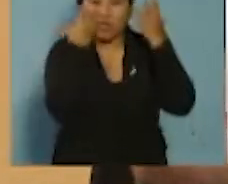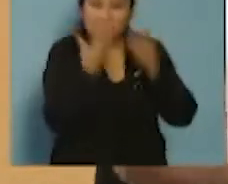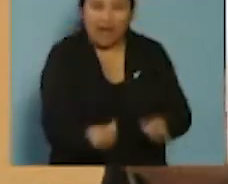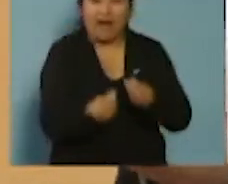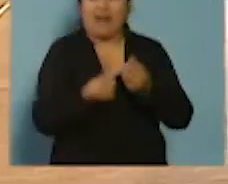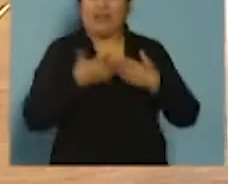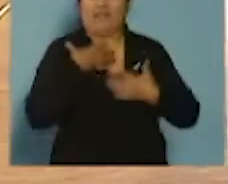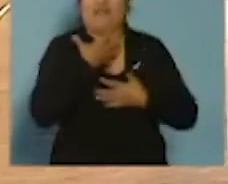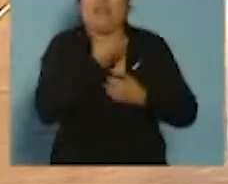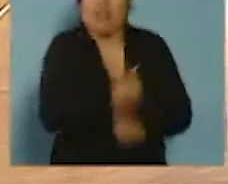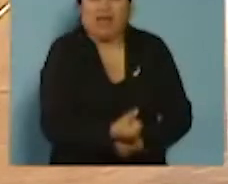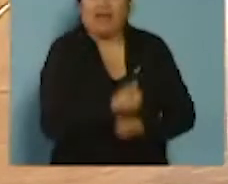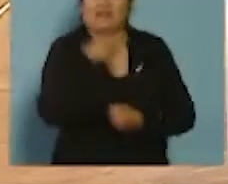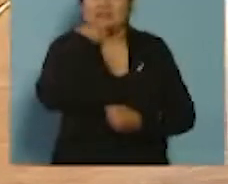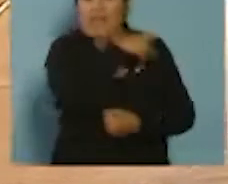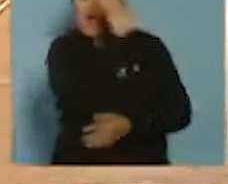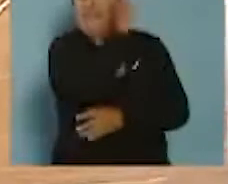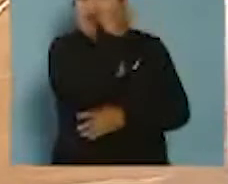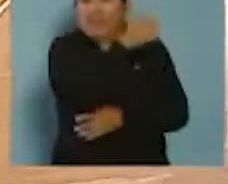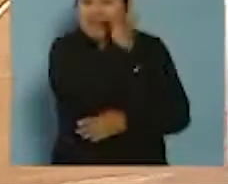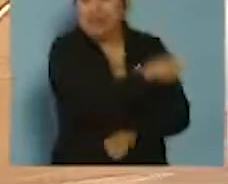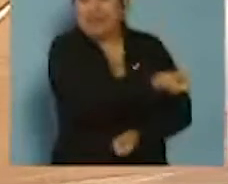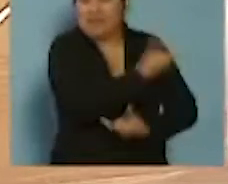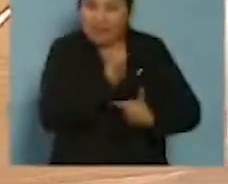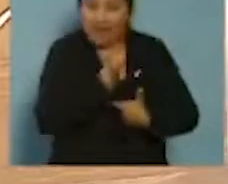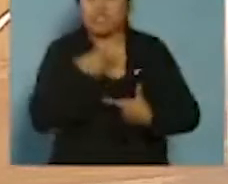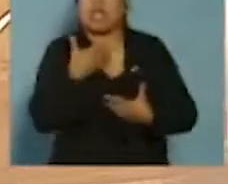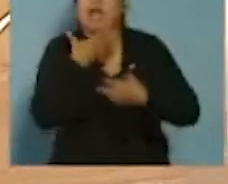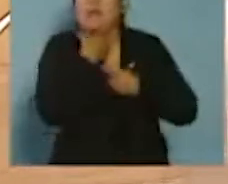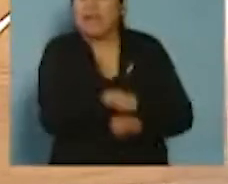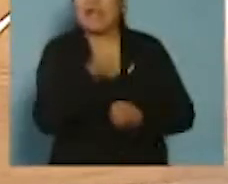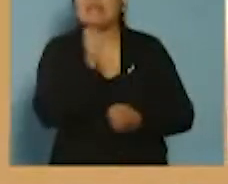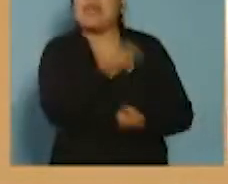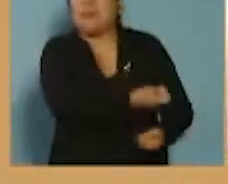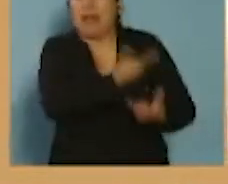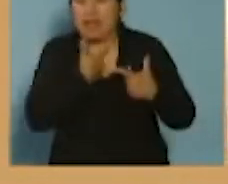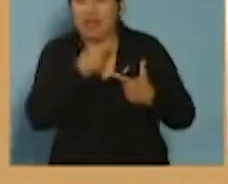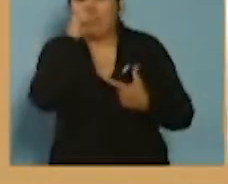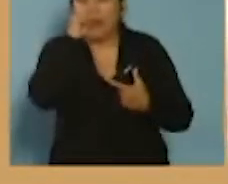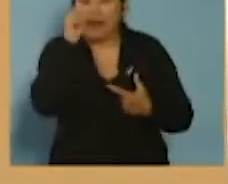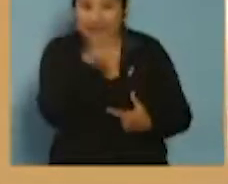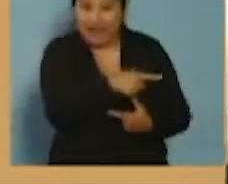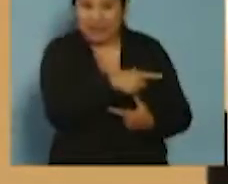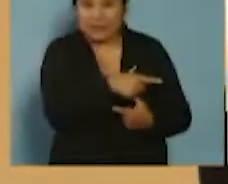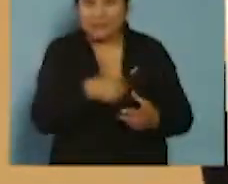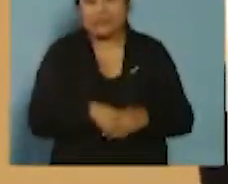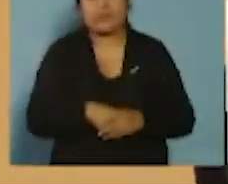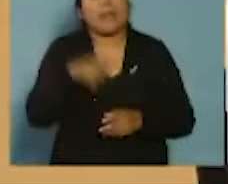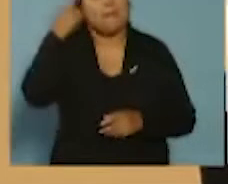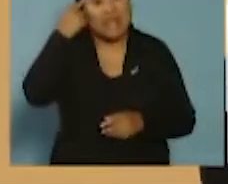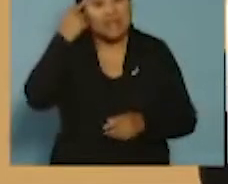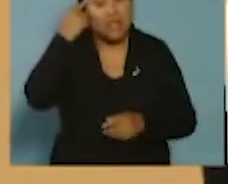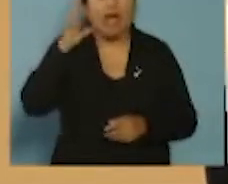justamente el gran fundador de la patria que fue manuel belgrano pienso que hacia adelante